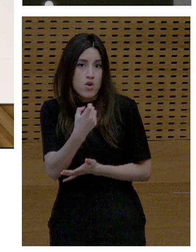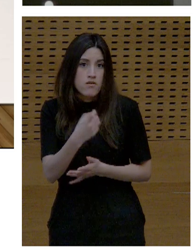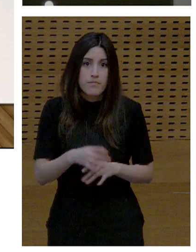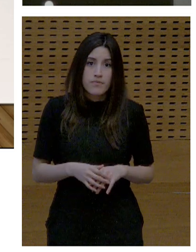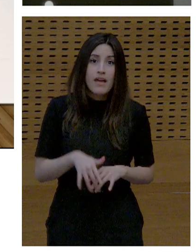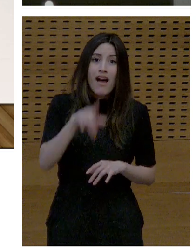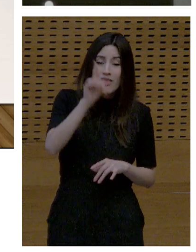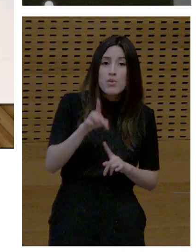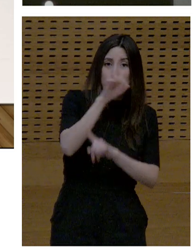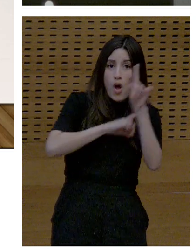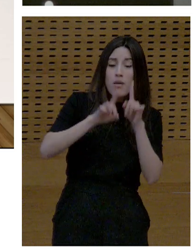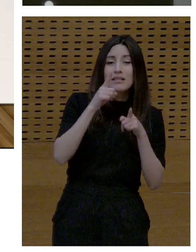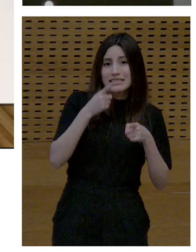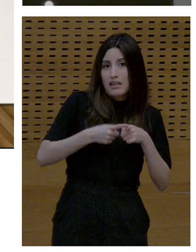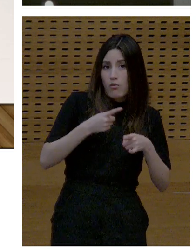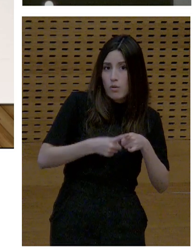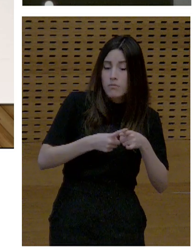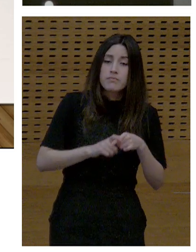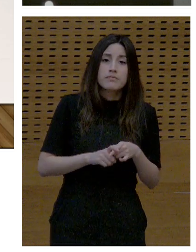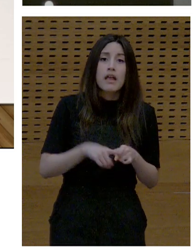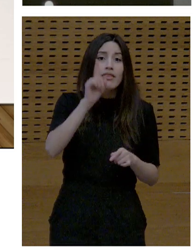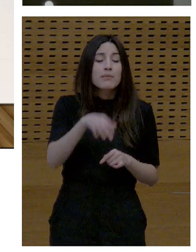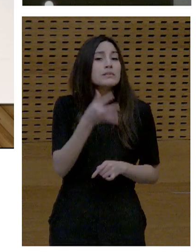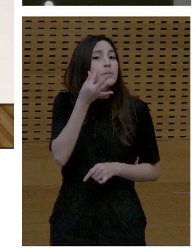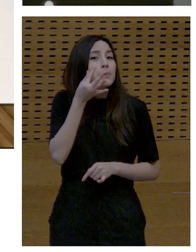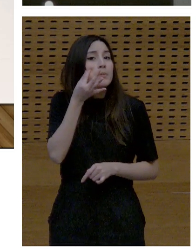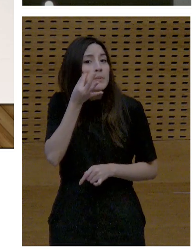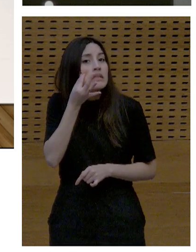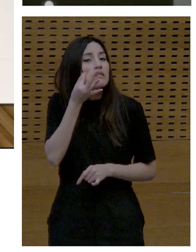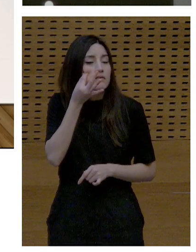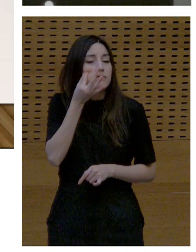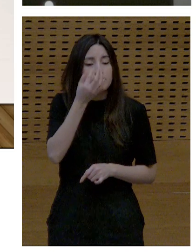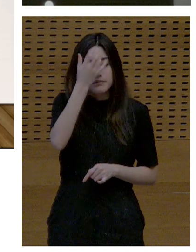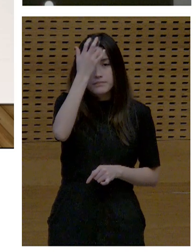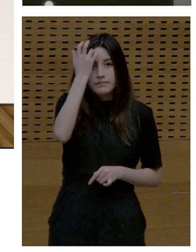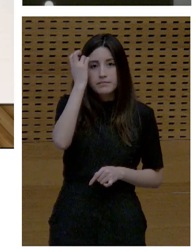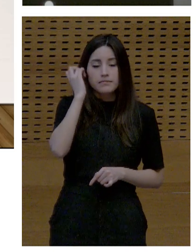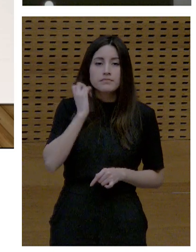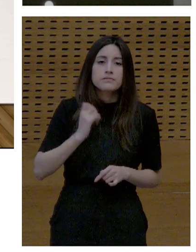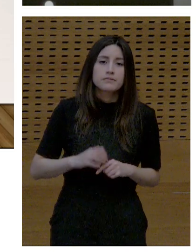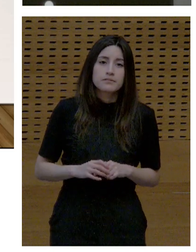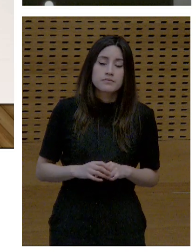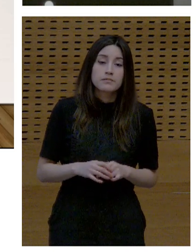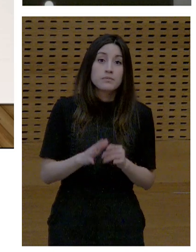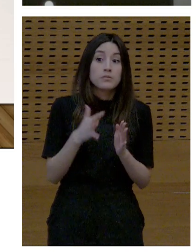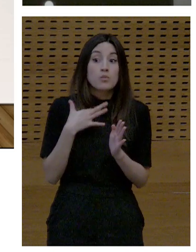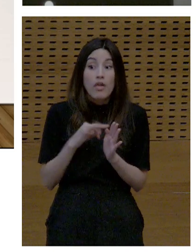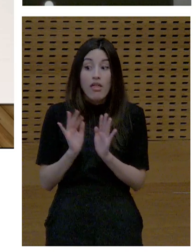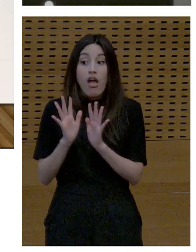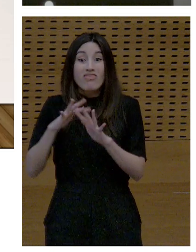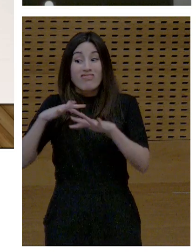disfunción sexual o problemas en la piel. Estos pueden aparecer mucho tiempo antes que el